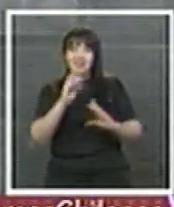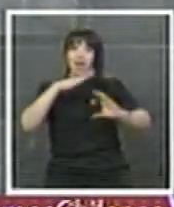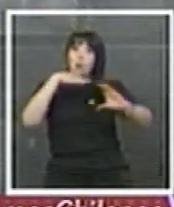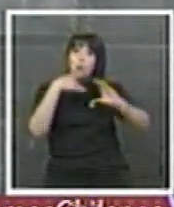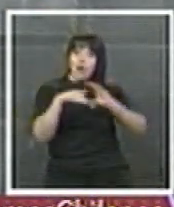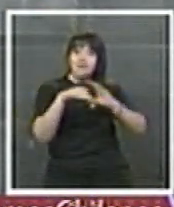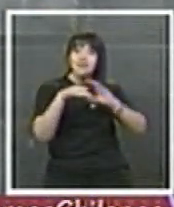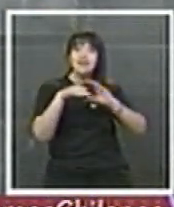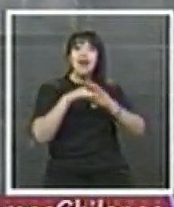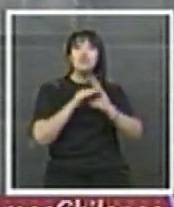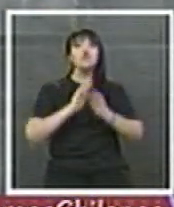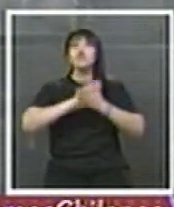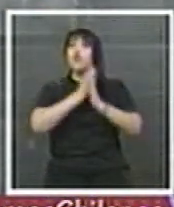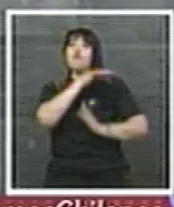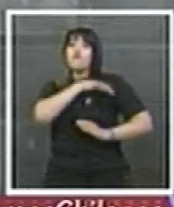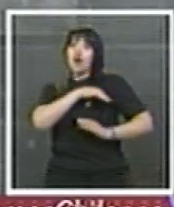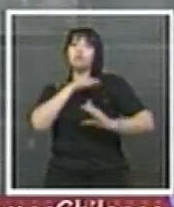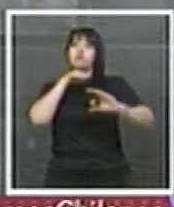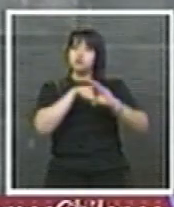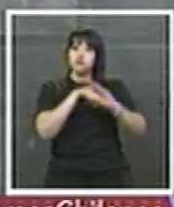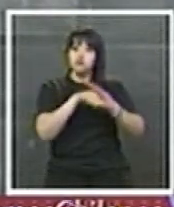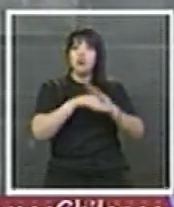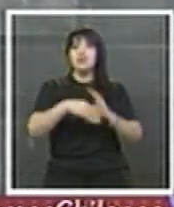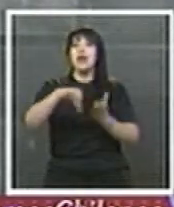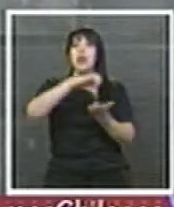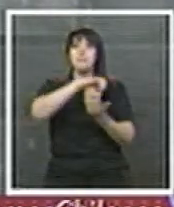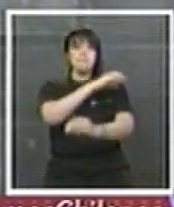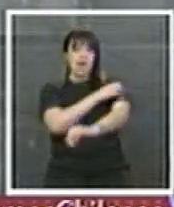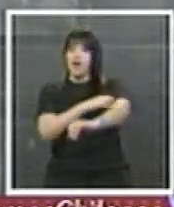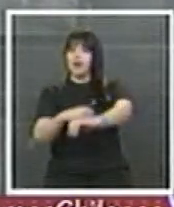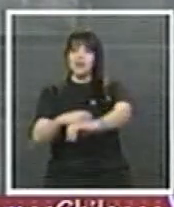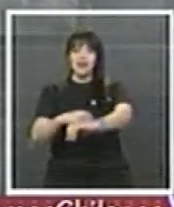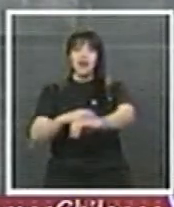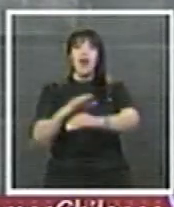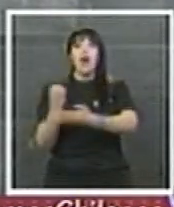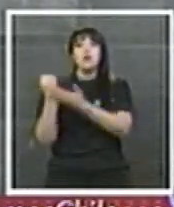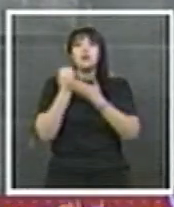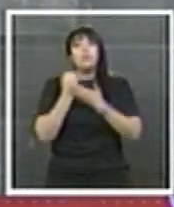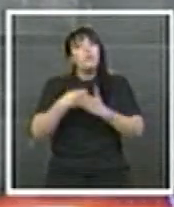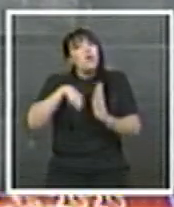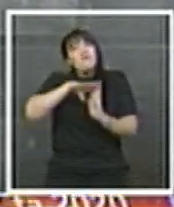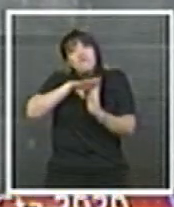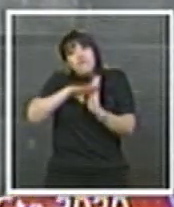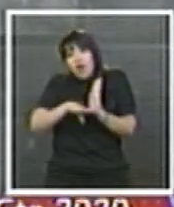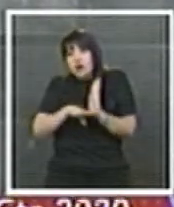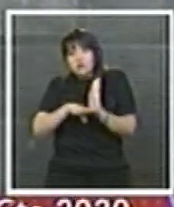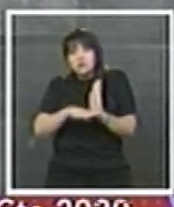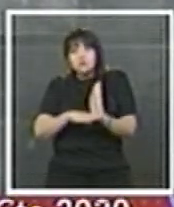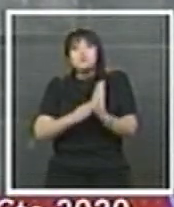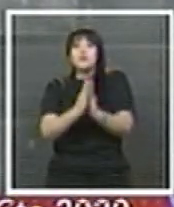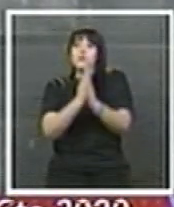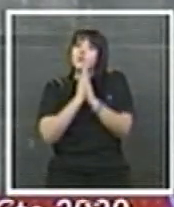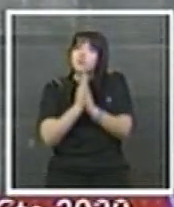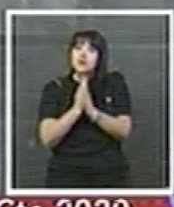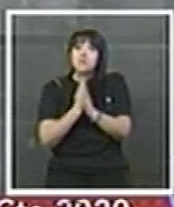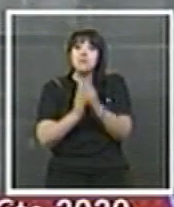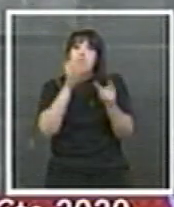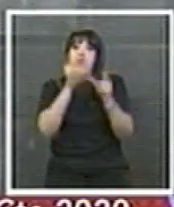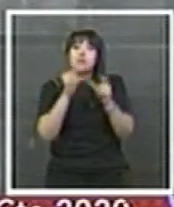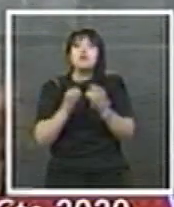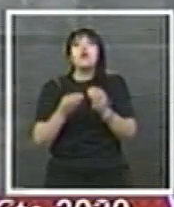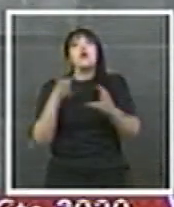todos los bancos del país. Por favor, ayúdenos. Estamos muy bajos. Necesitamos que la gente que más puede